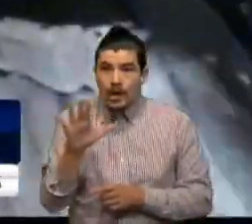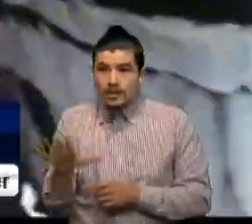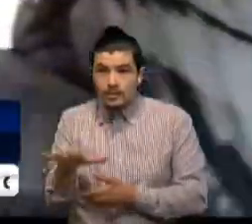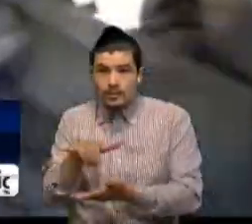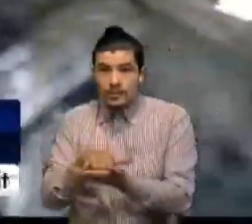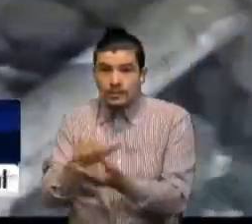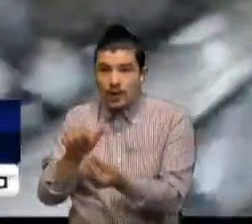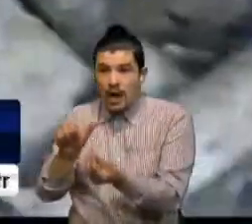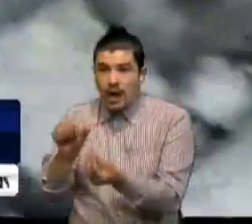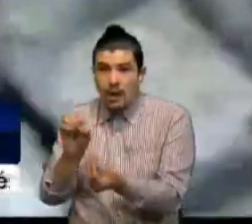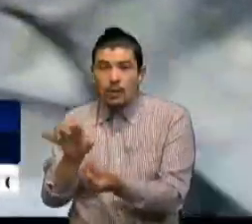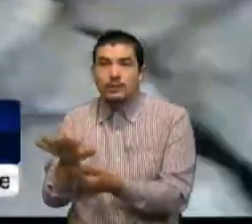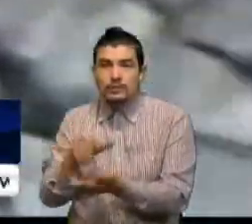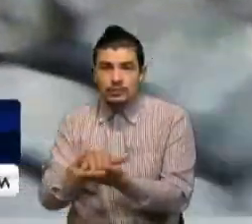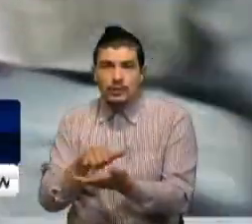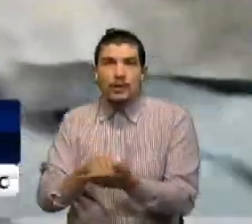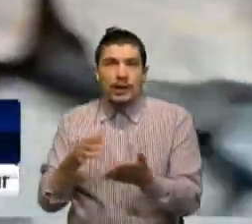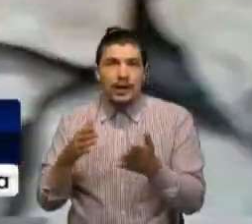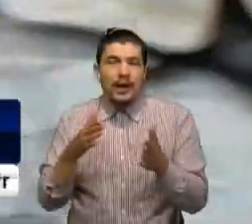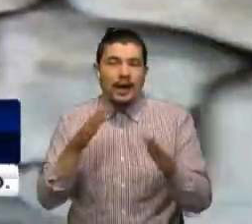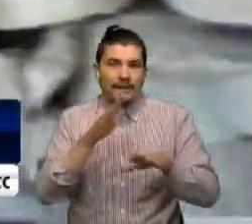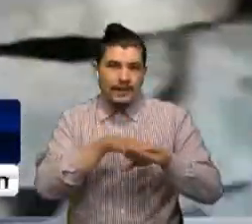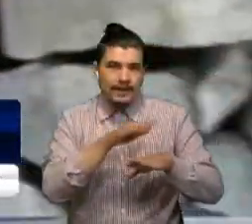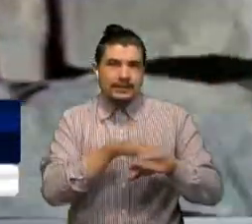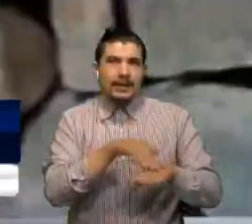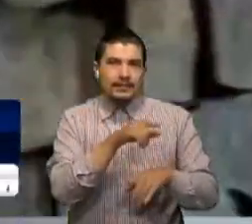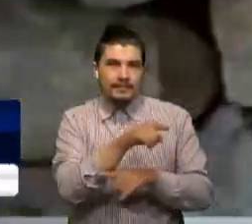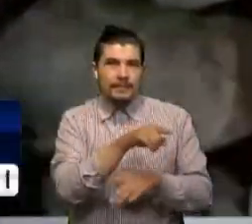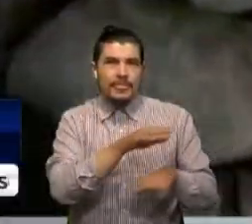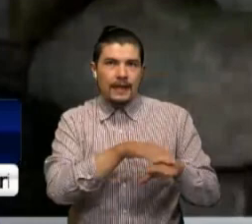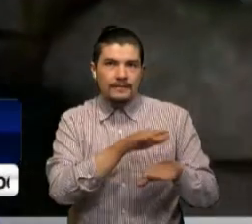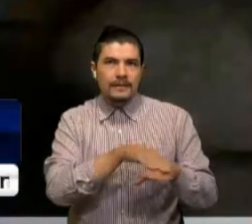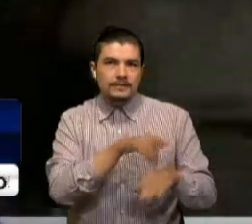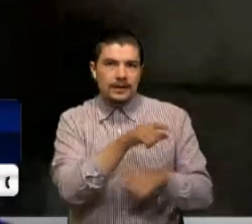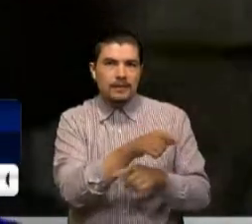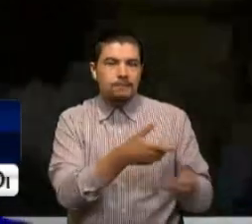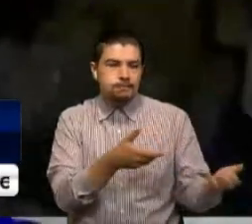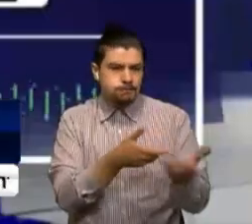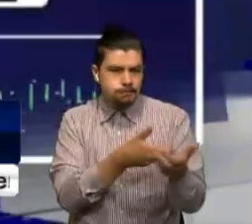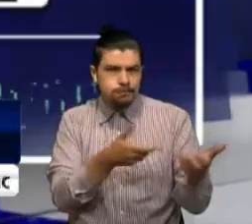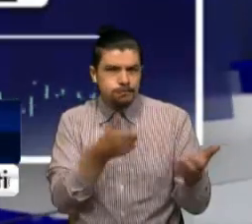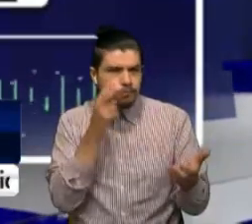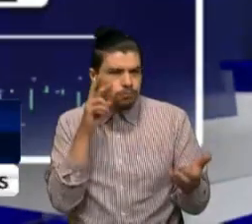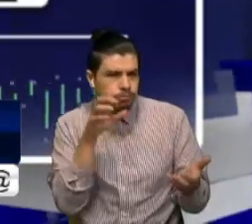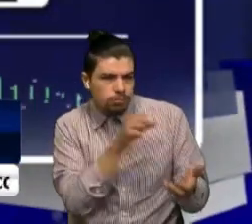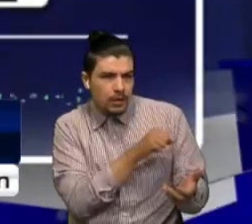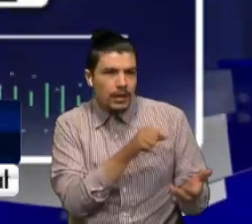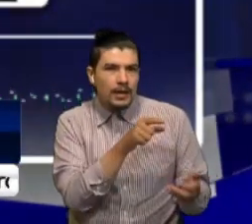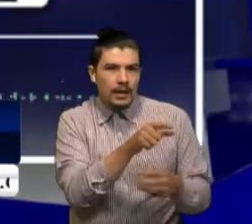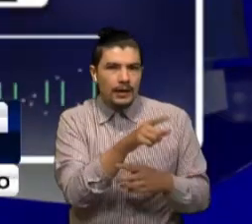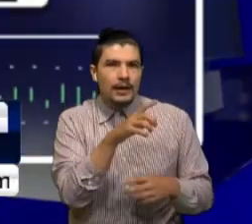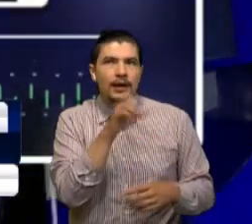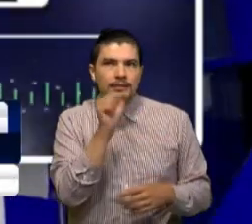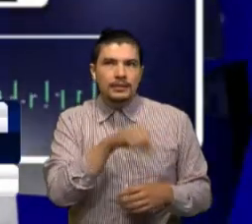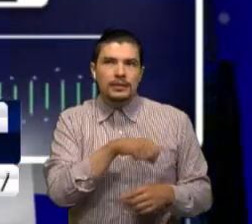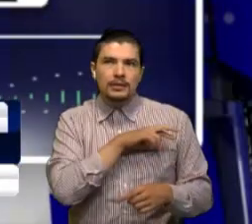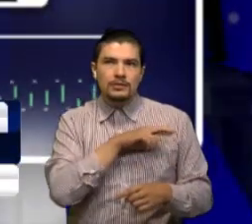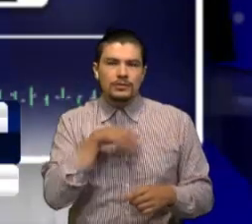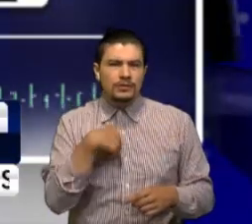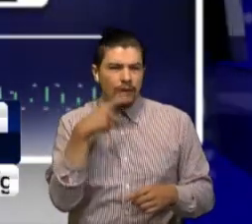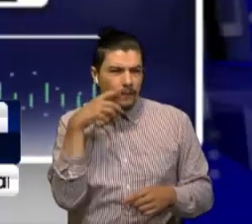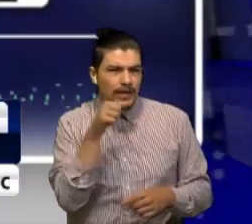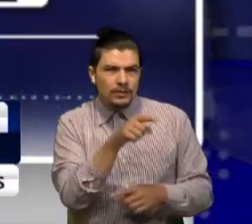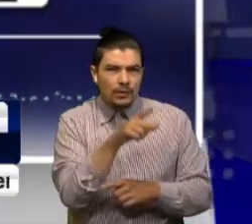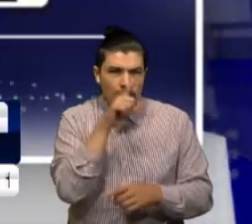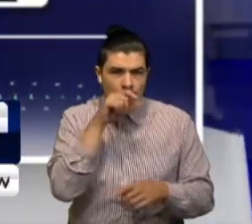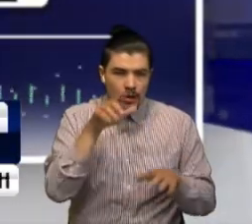avisaron oportunamente a bomberos del Cerrito. Encontramos un poco débiles, un poco como aturdidos, pues procedemos a capturarlos y